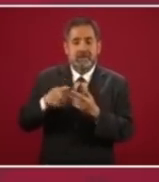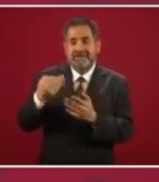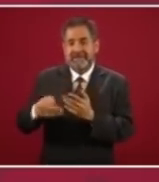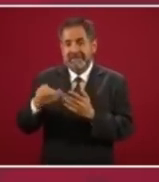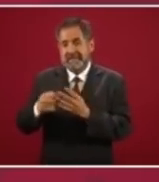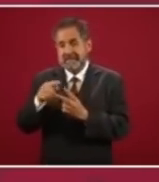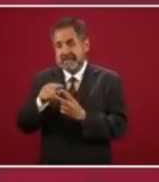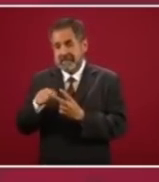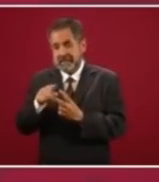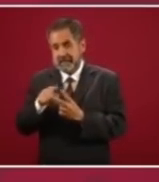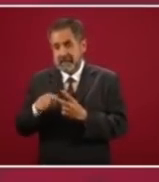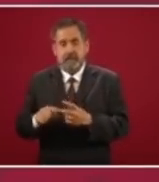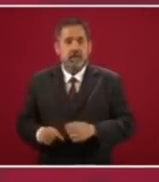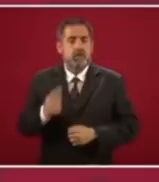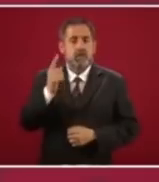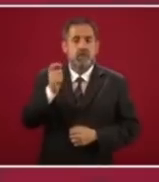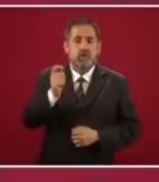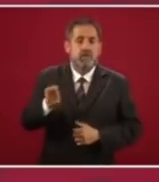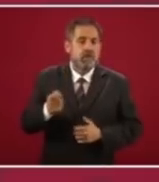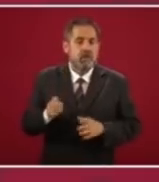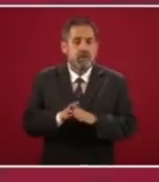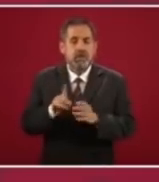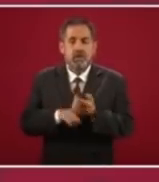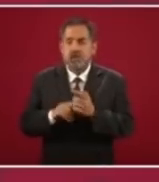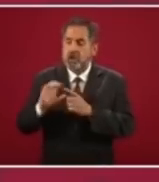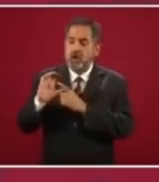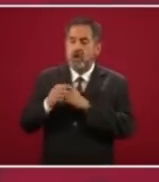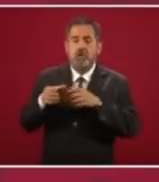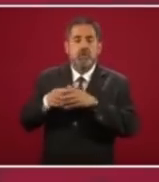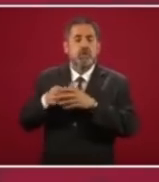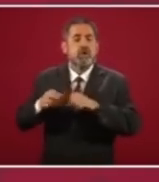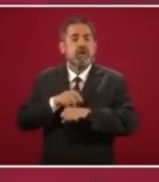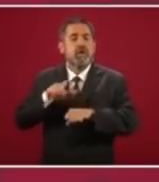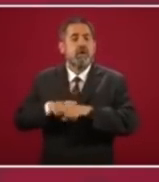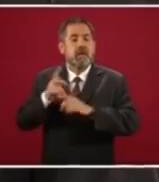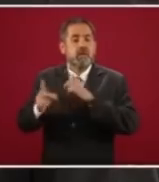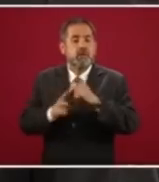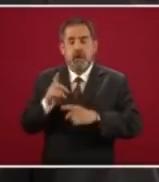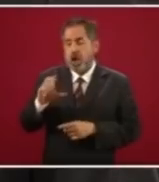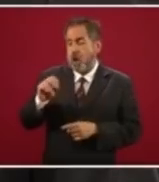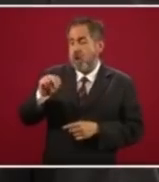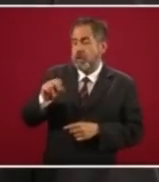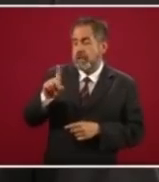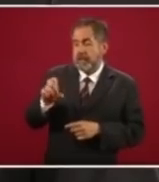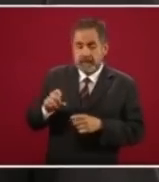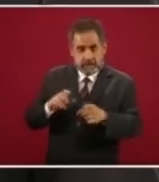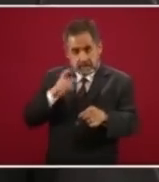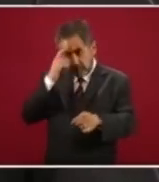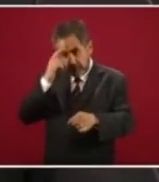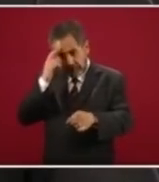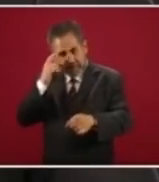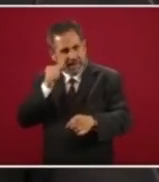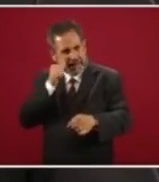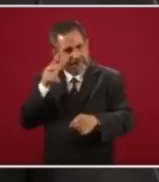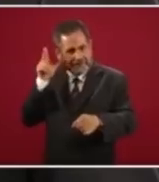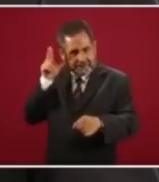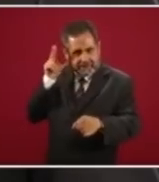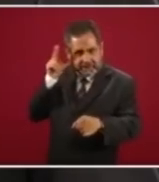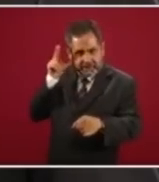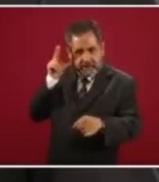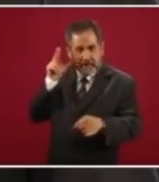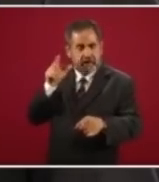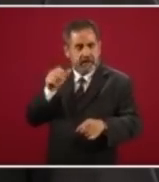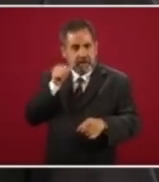pendientes. Uno, el de la Comisión Nacional del Deporte. ¿Se acuerdan que antier